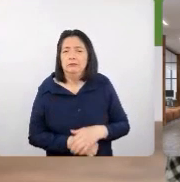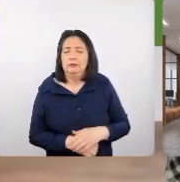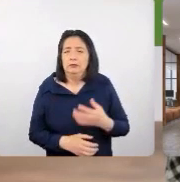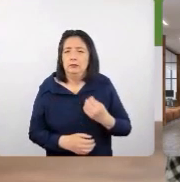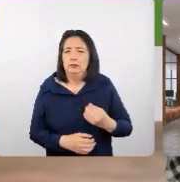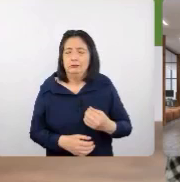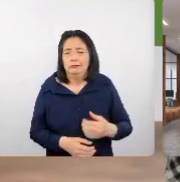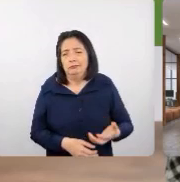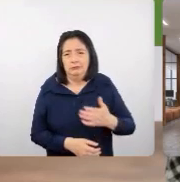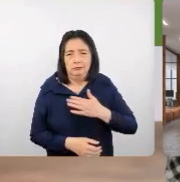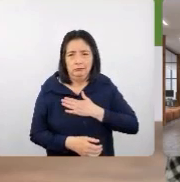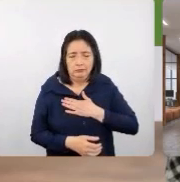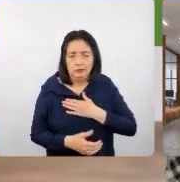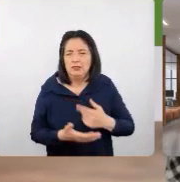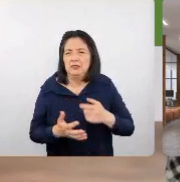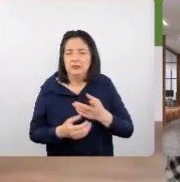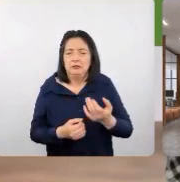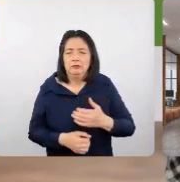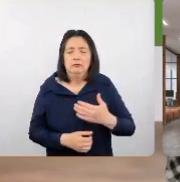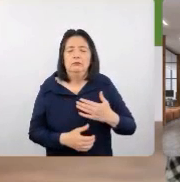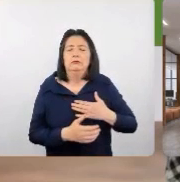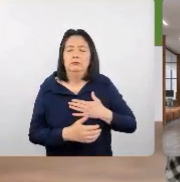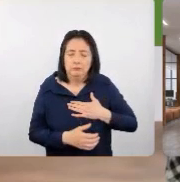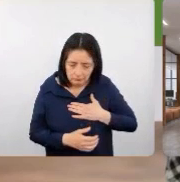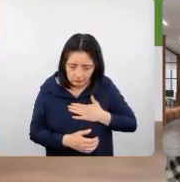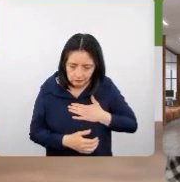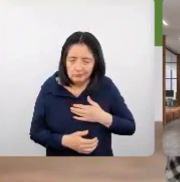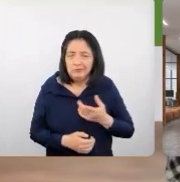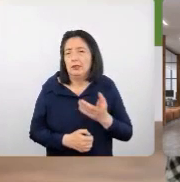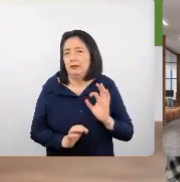el corazón como venia de saludo.